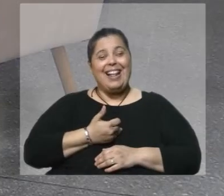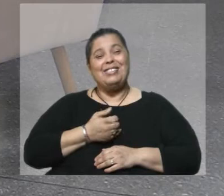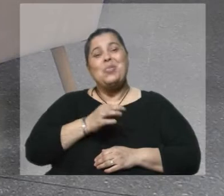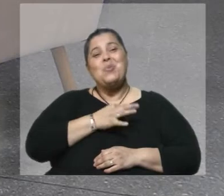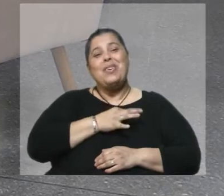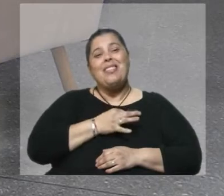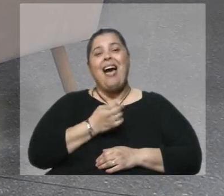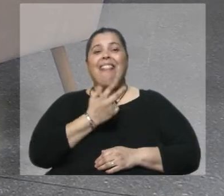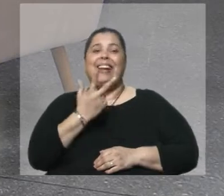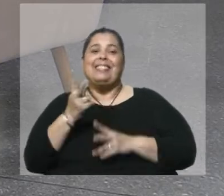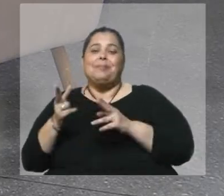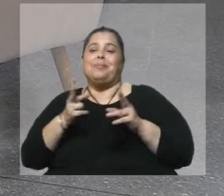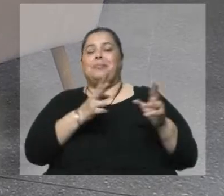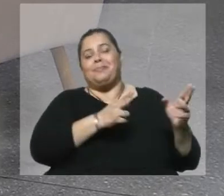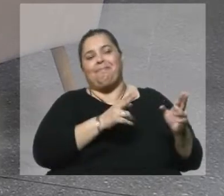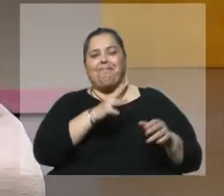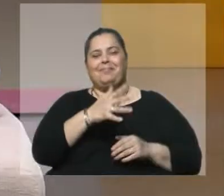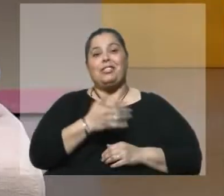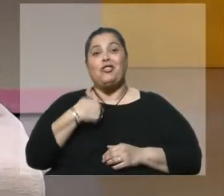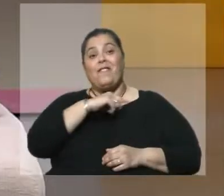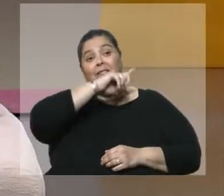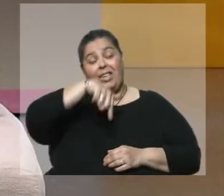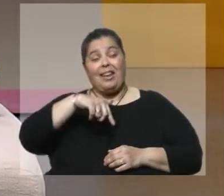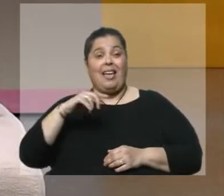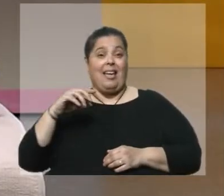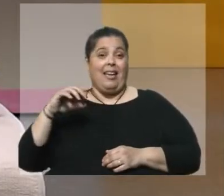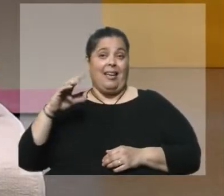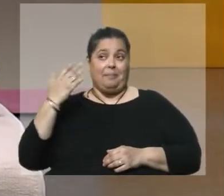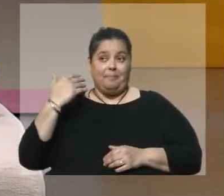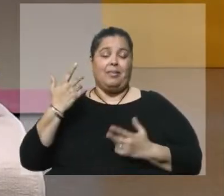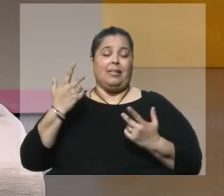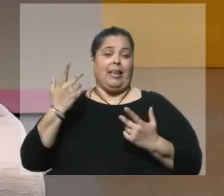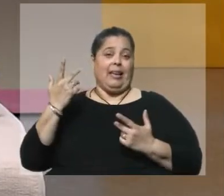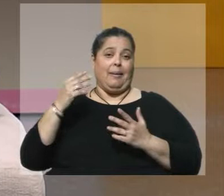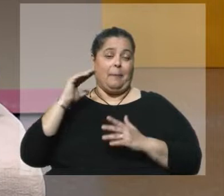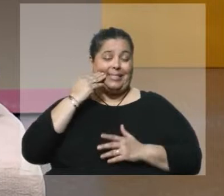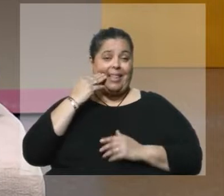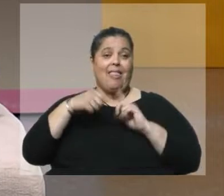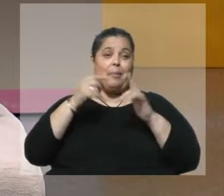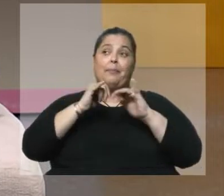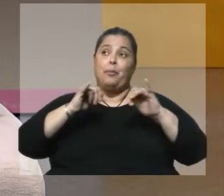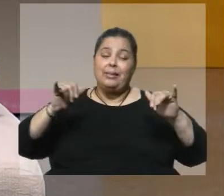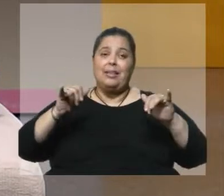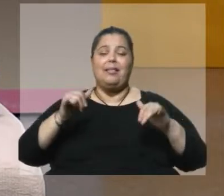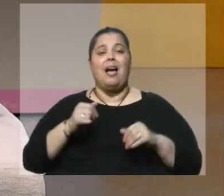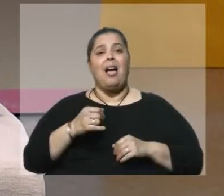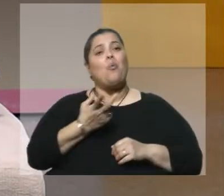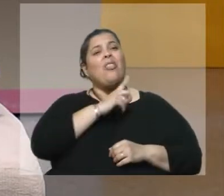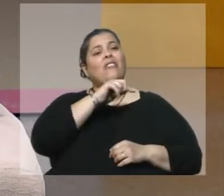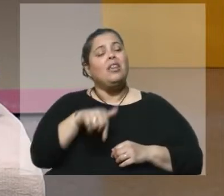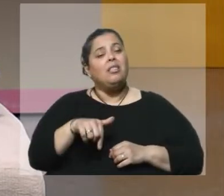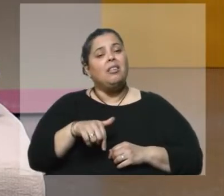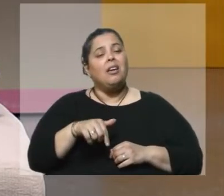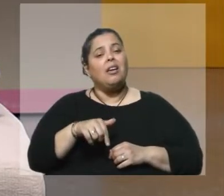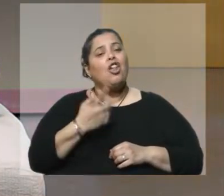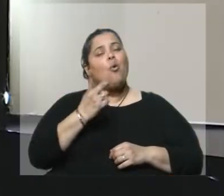capítulos. Bueno, me vine del interior, hice publicista, después empecé en el arte. ¿La pasaste bien o mal? ¿En publicidad?